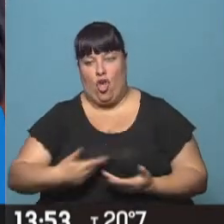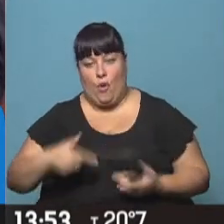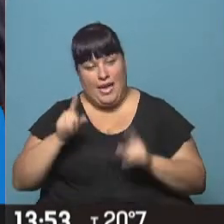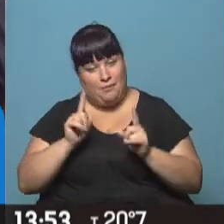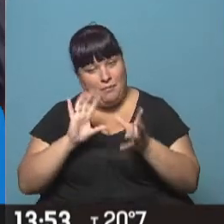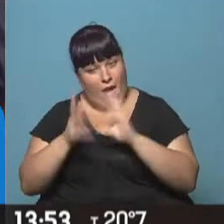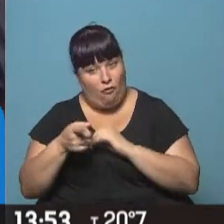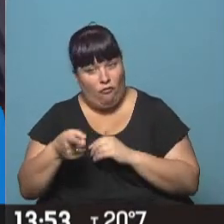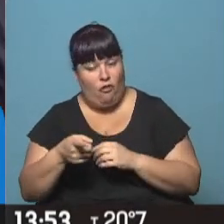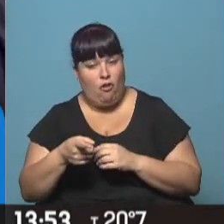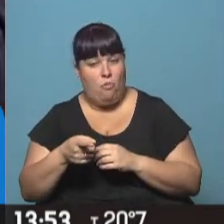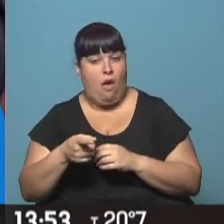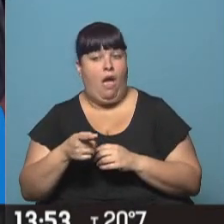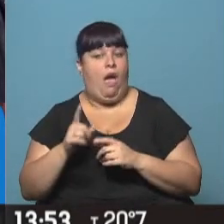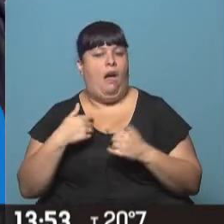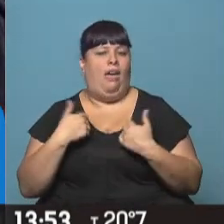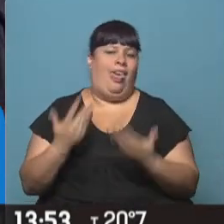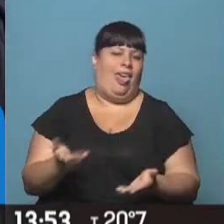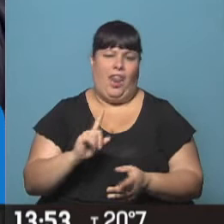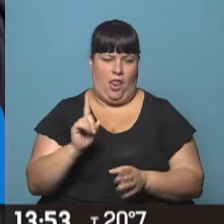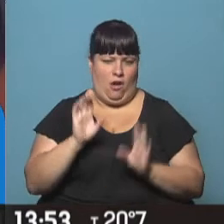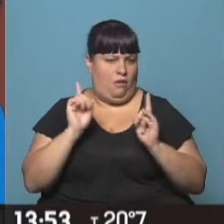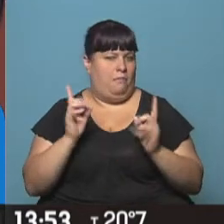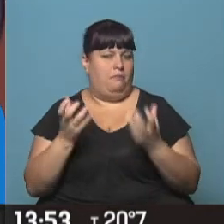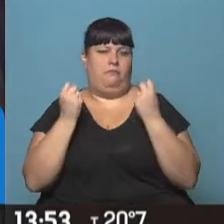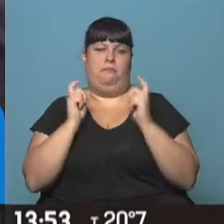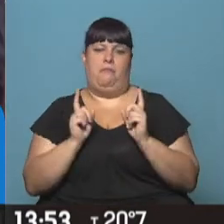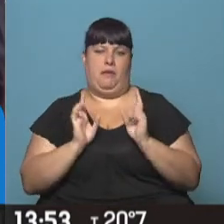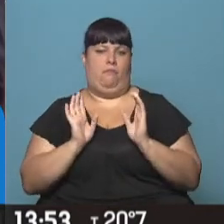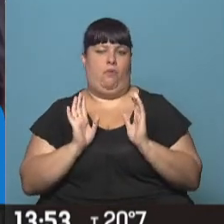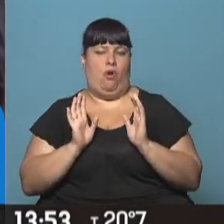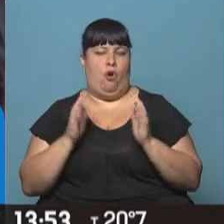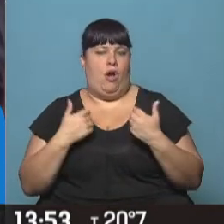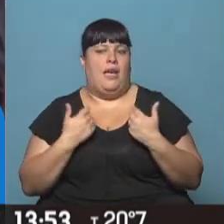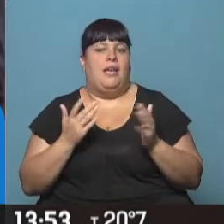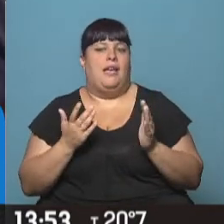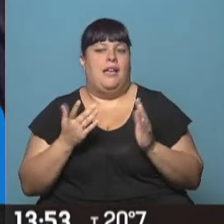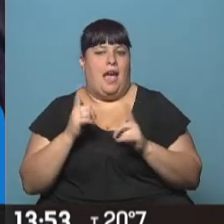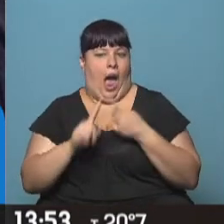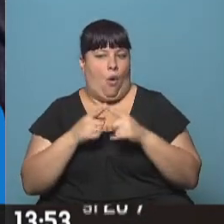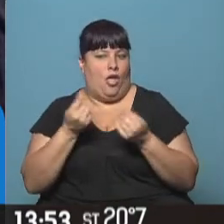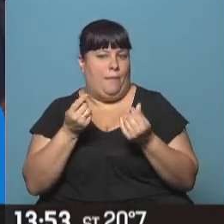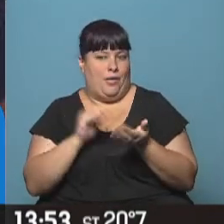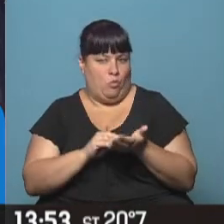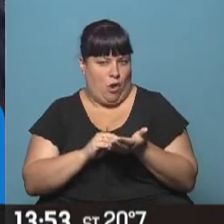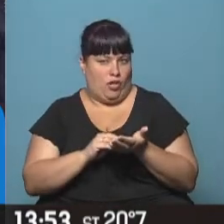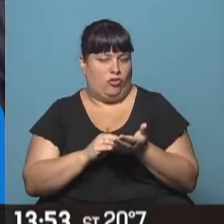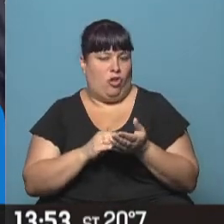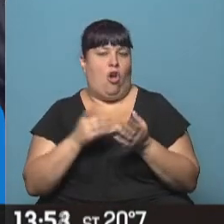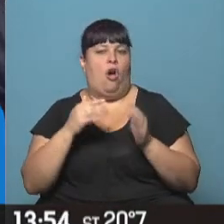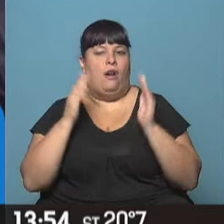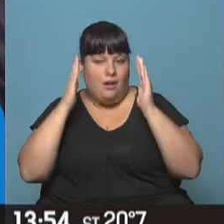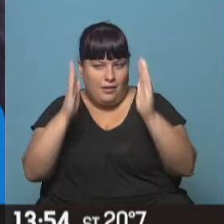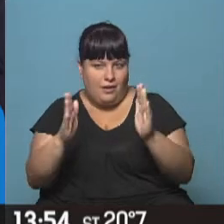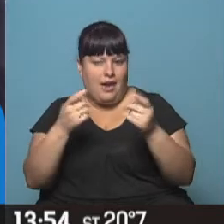línea no hemos cedido más que lo que está en el presupuesto, que es una